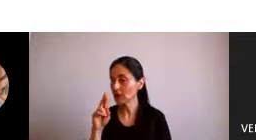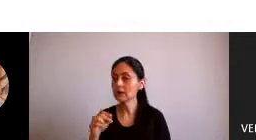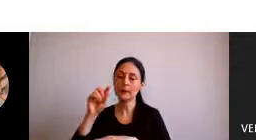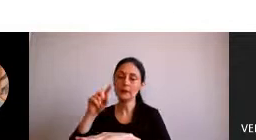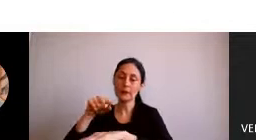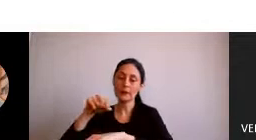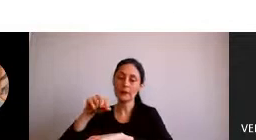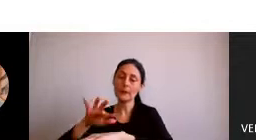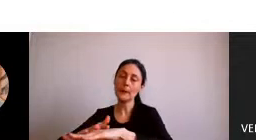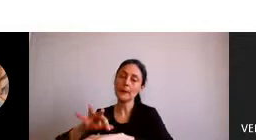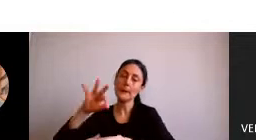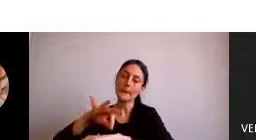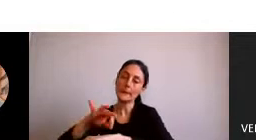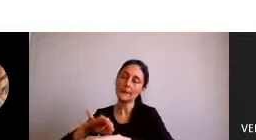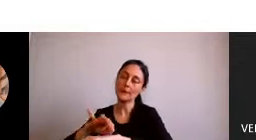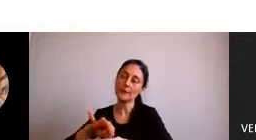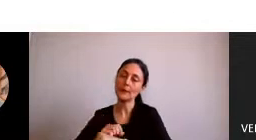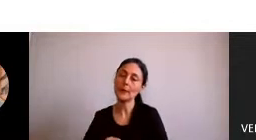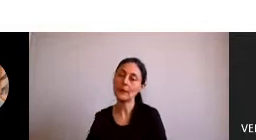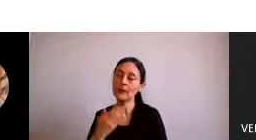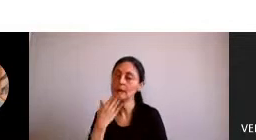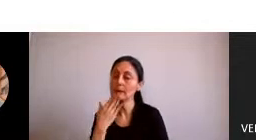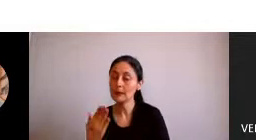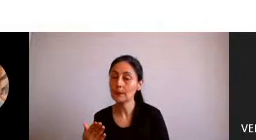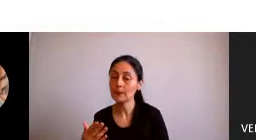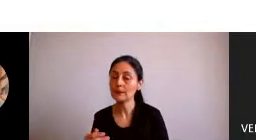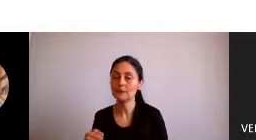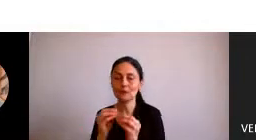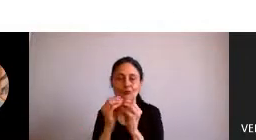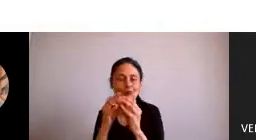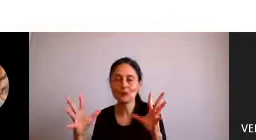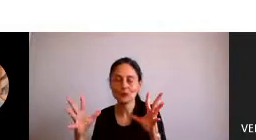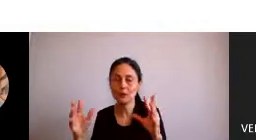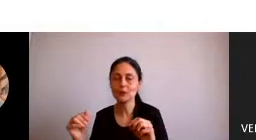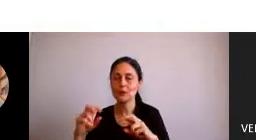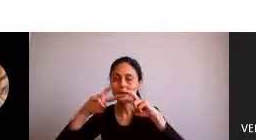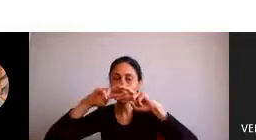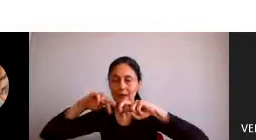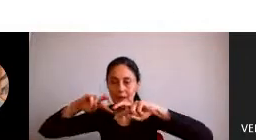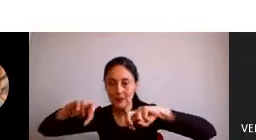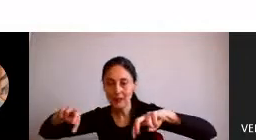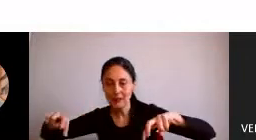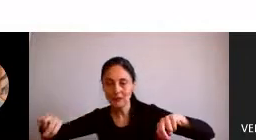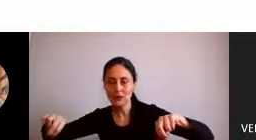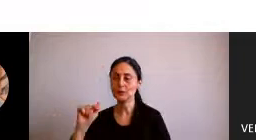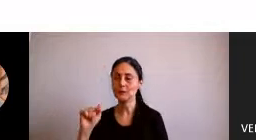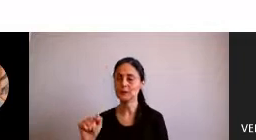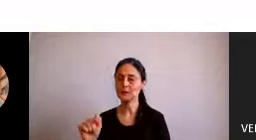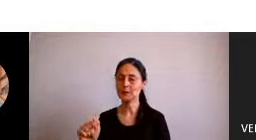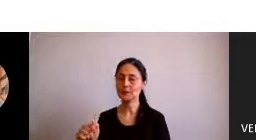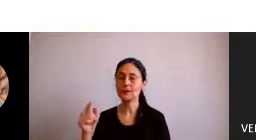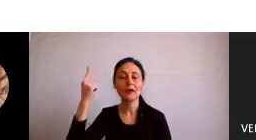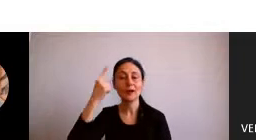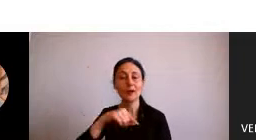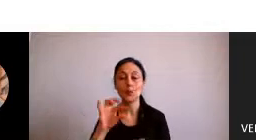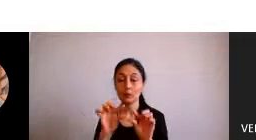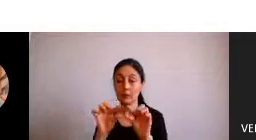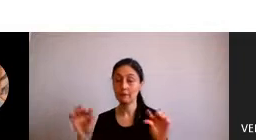participan arduamente en la investigación. ¿Ya? Y finalmente me quiero quedar con la última frase, donde nos ha permitido ver